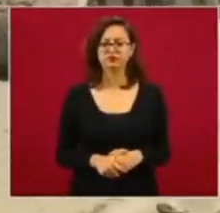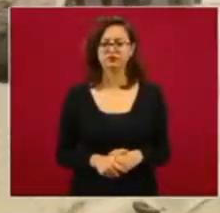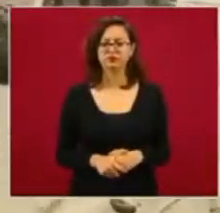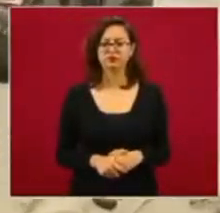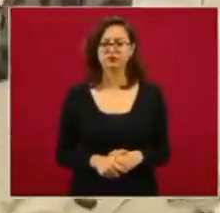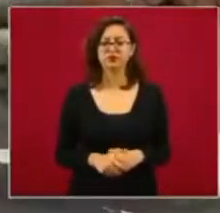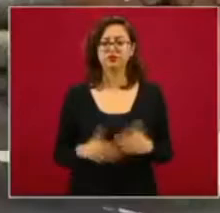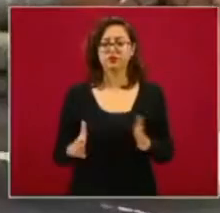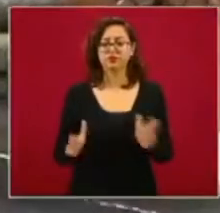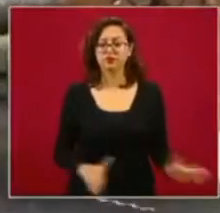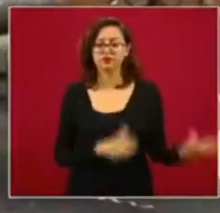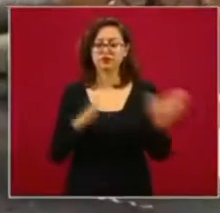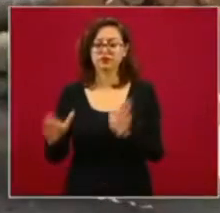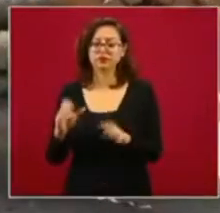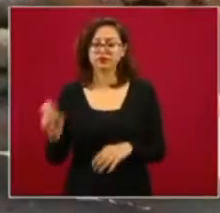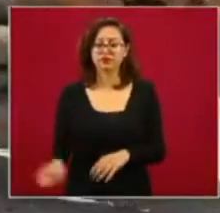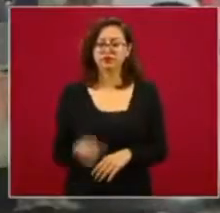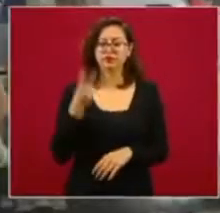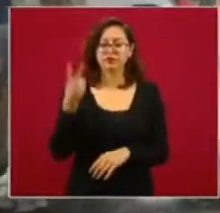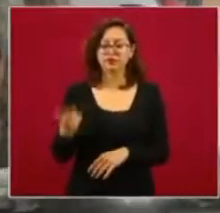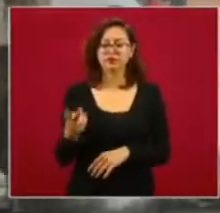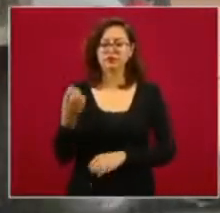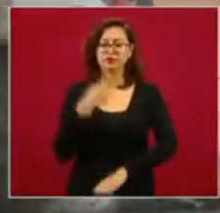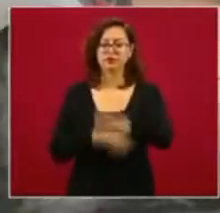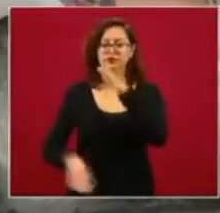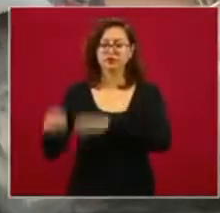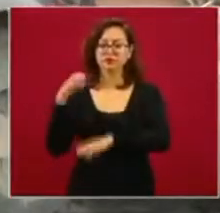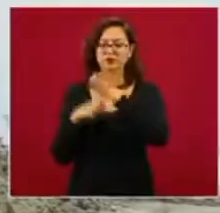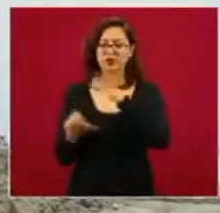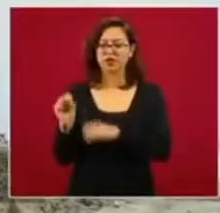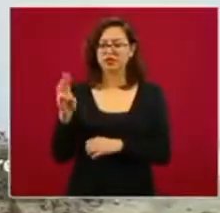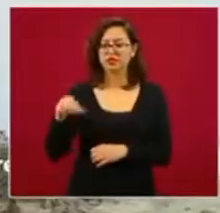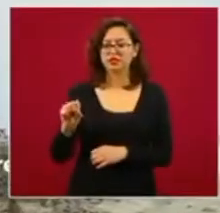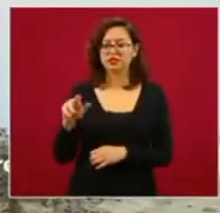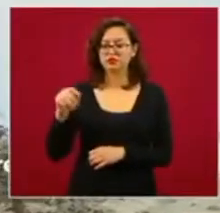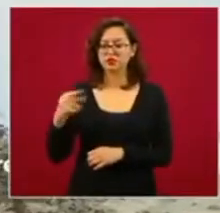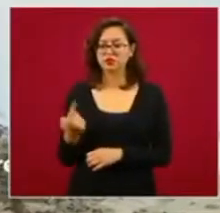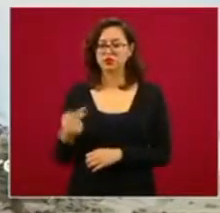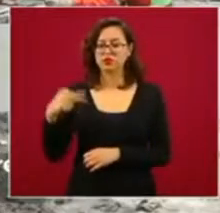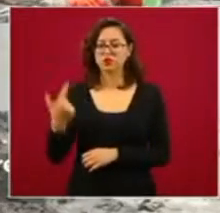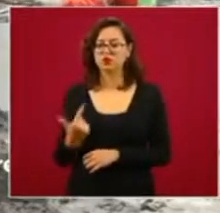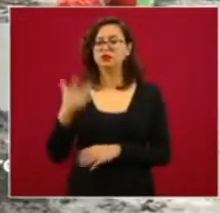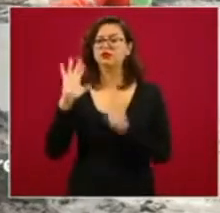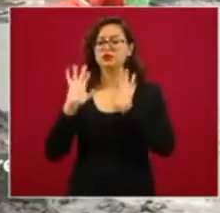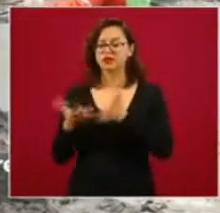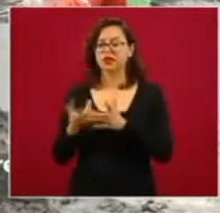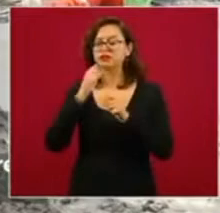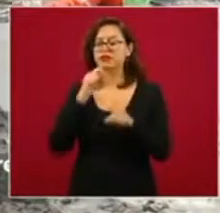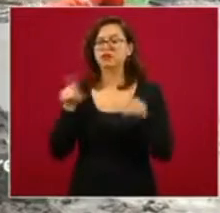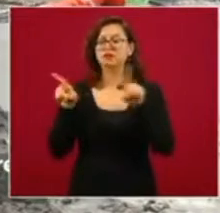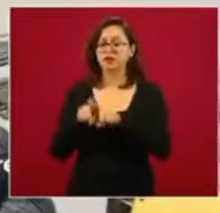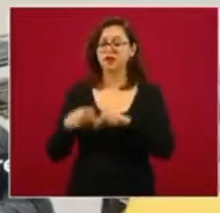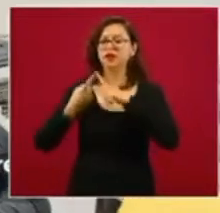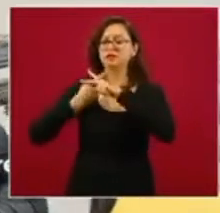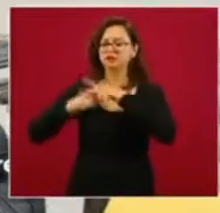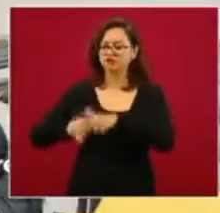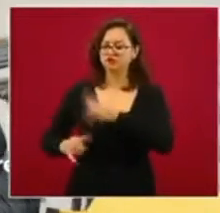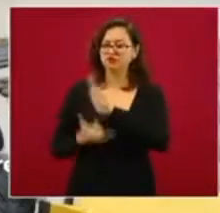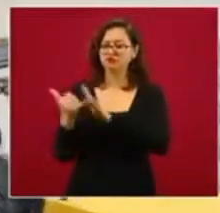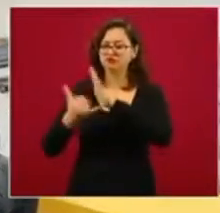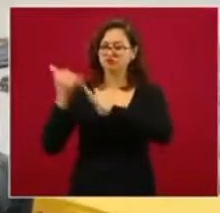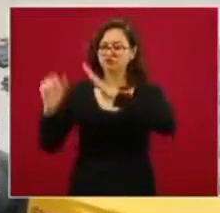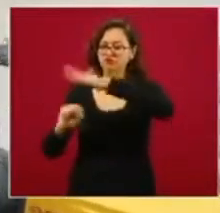En el paquete 2, a cargo de la empresa Samsung, se han construido 1.517 pilas de 7.925.